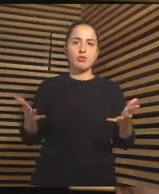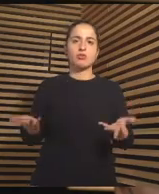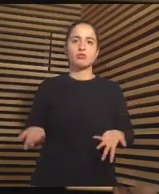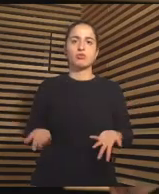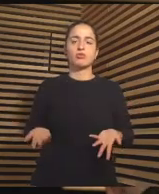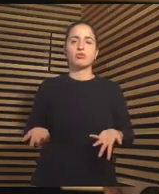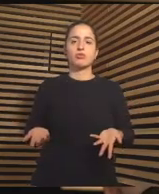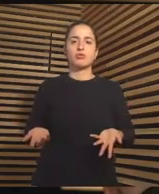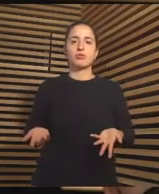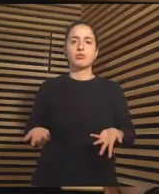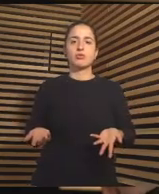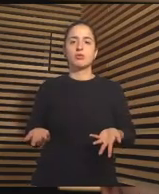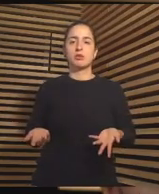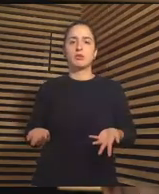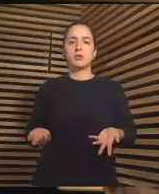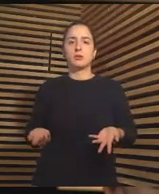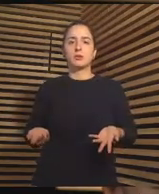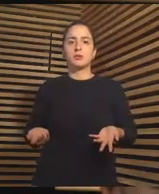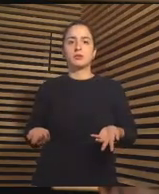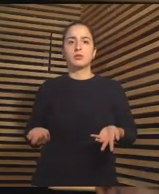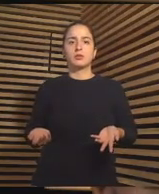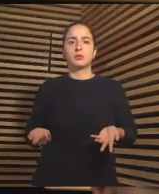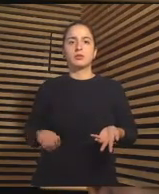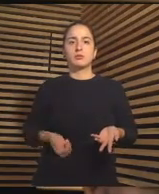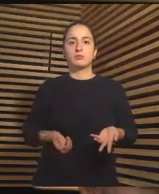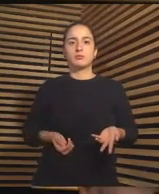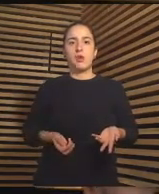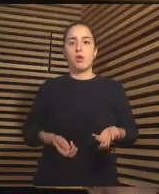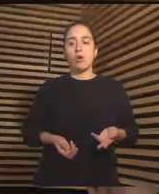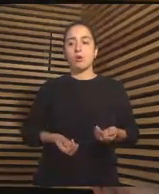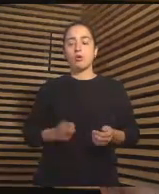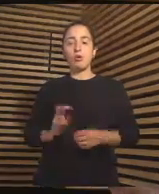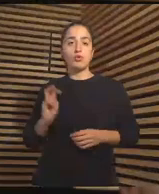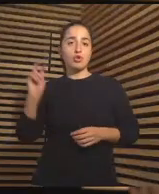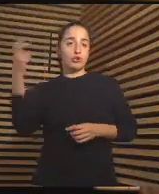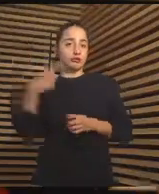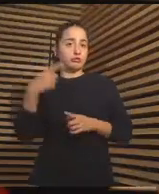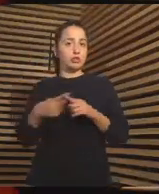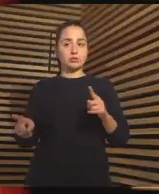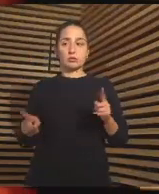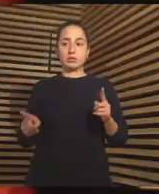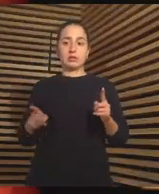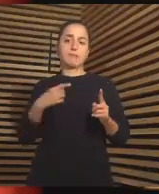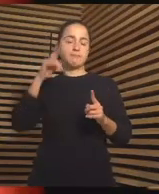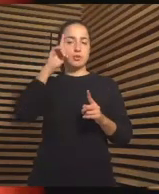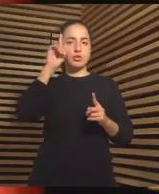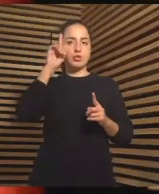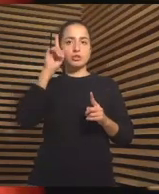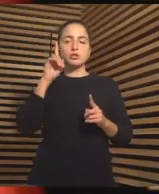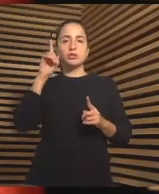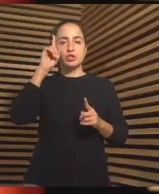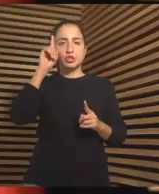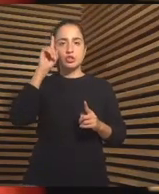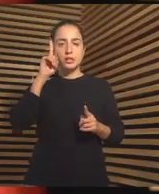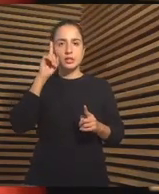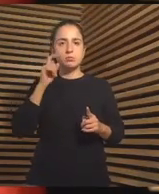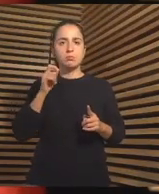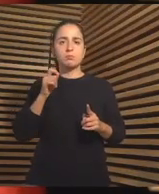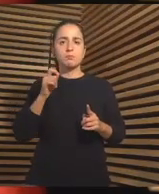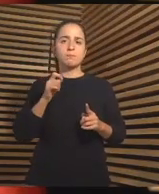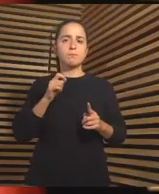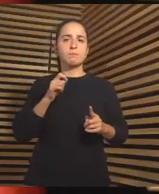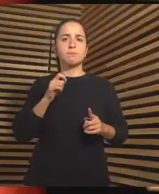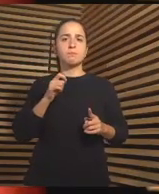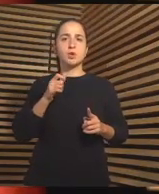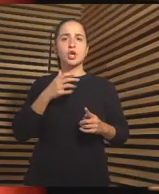Lo otro, que yo sin ponerlo en duda, yo creo que va más allá de la generosidad, ¿no?